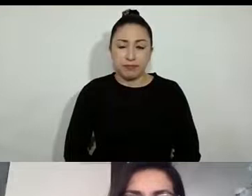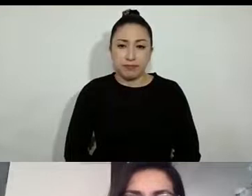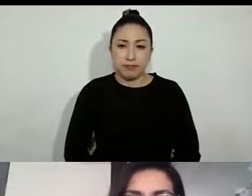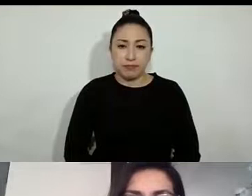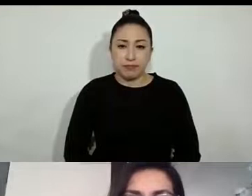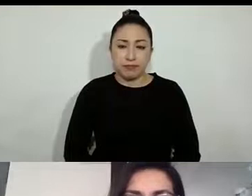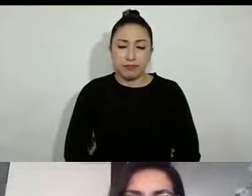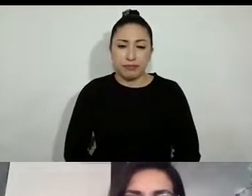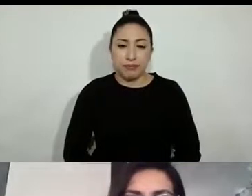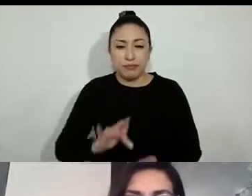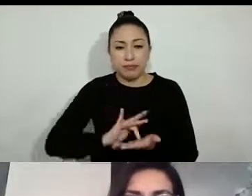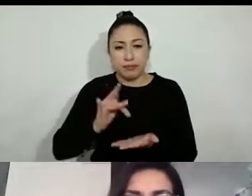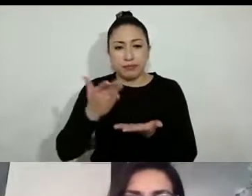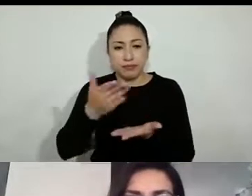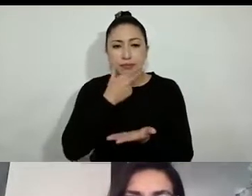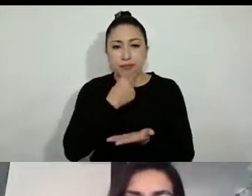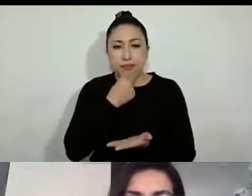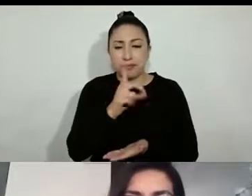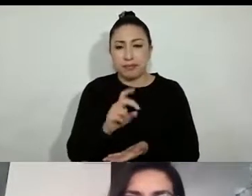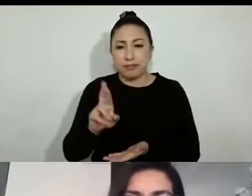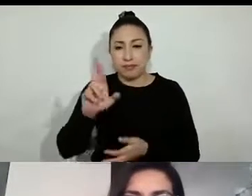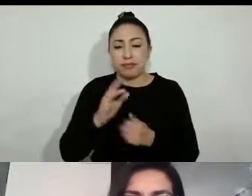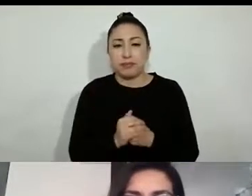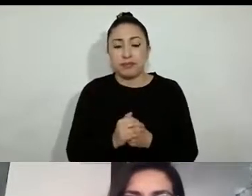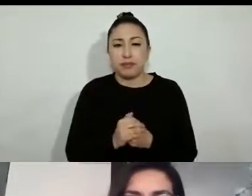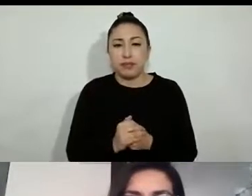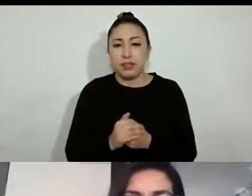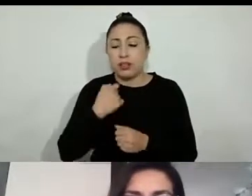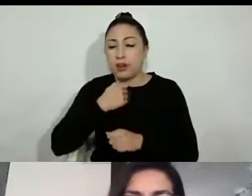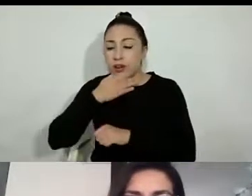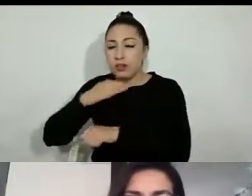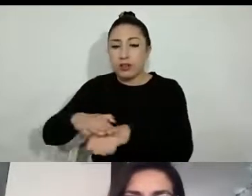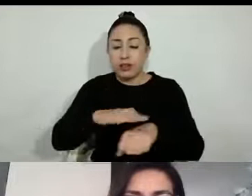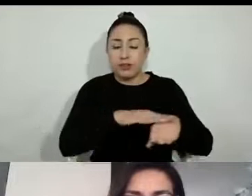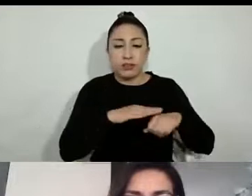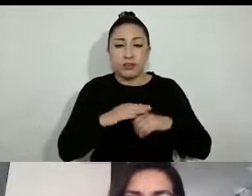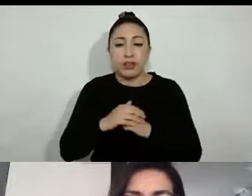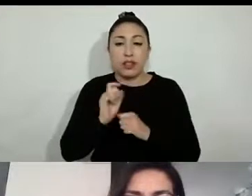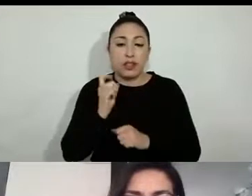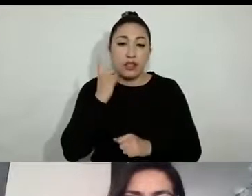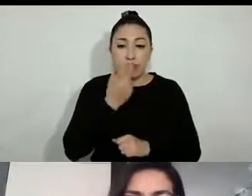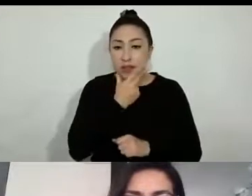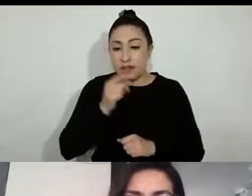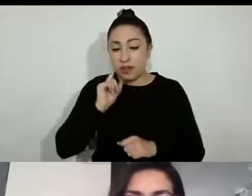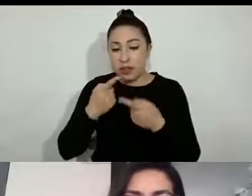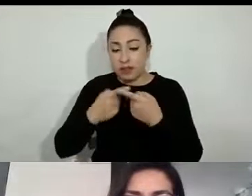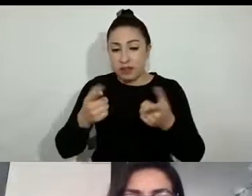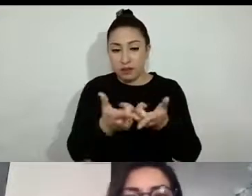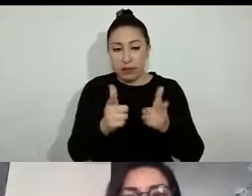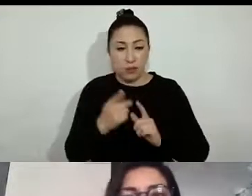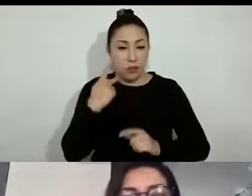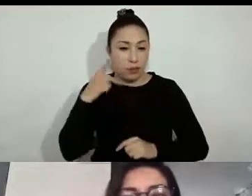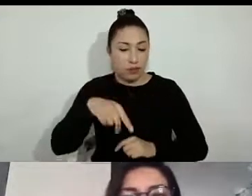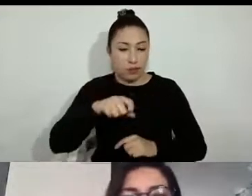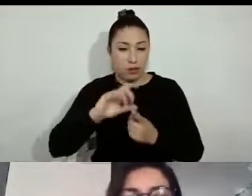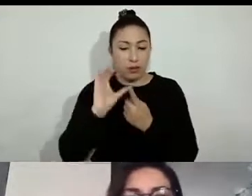Muchas gracias, doctor. Esta presidencia informa que las y los diputados de los diversos grupos parlamentarios que integran nuestra comisión pueden